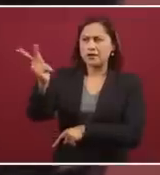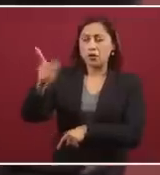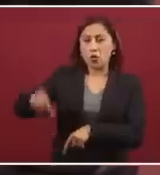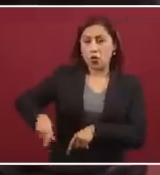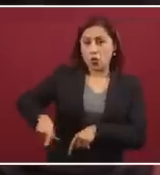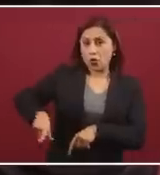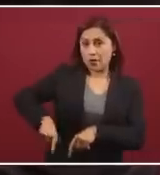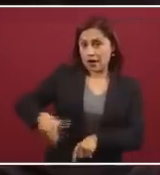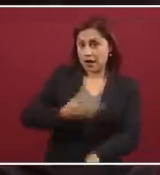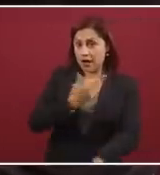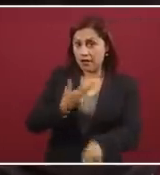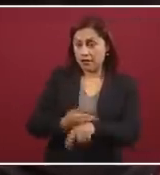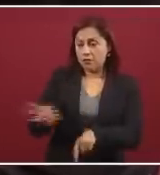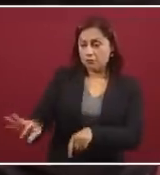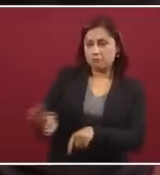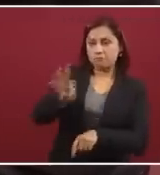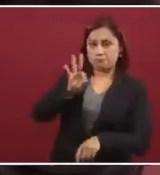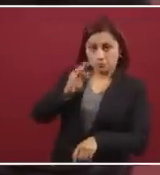planteado eso